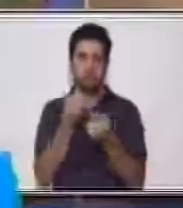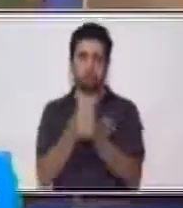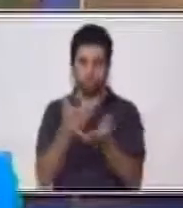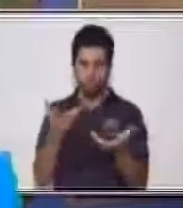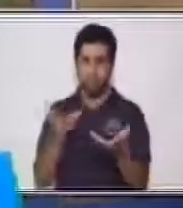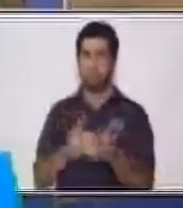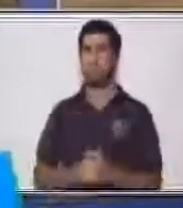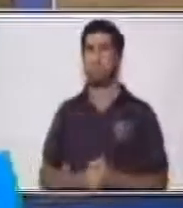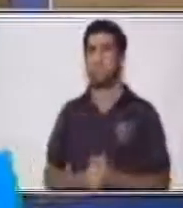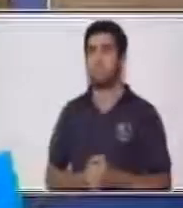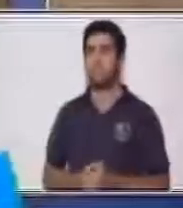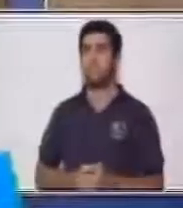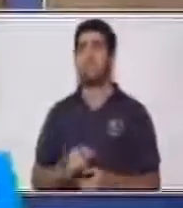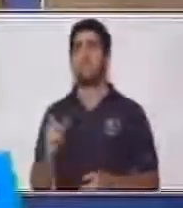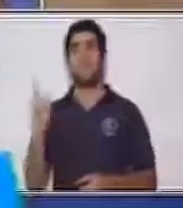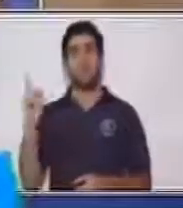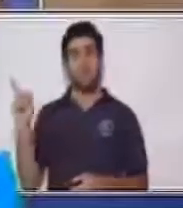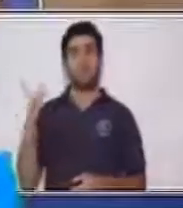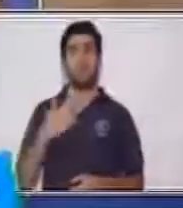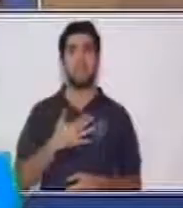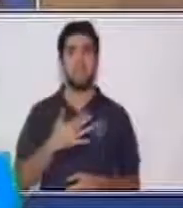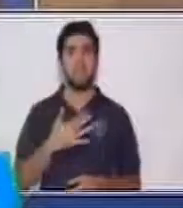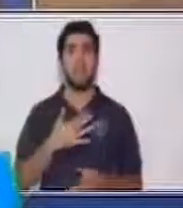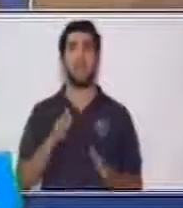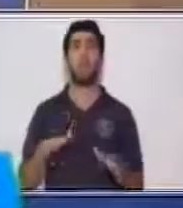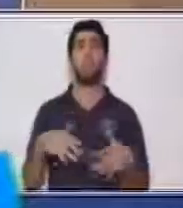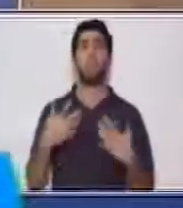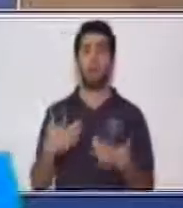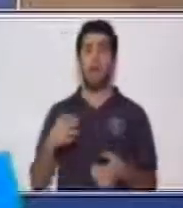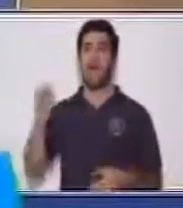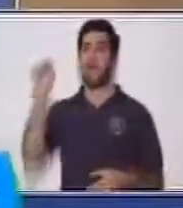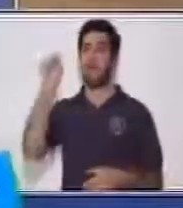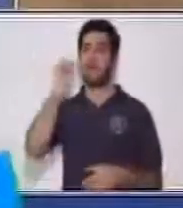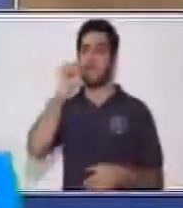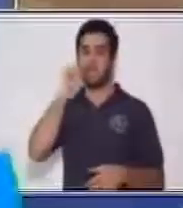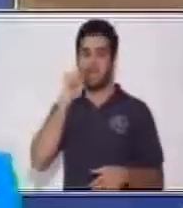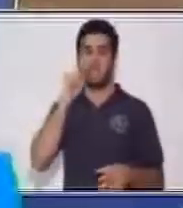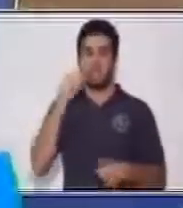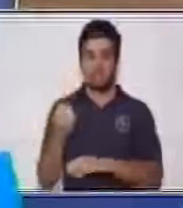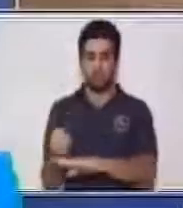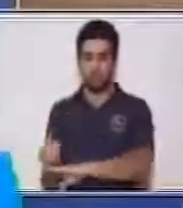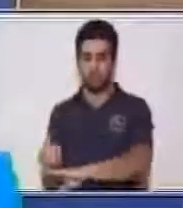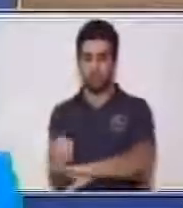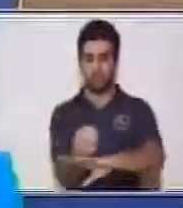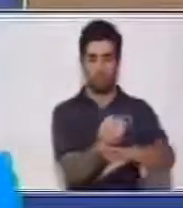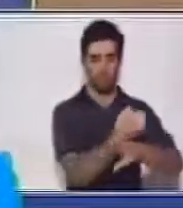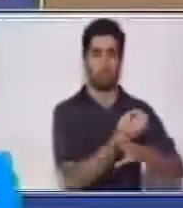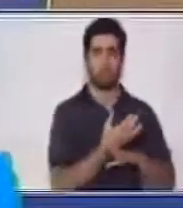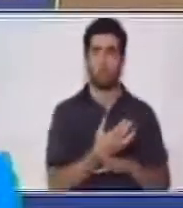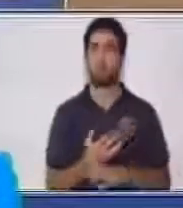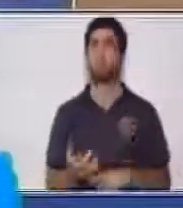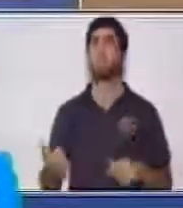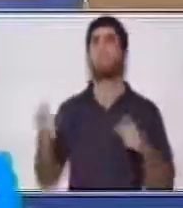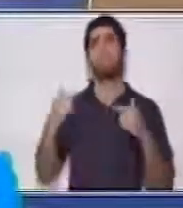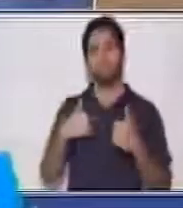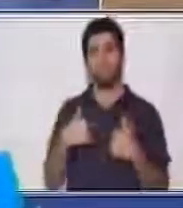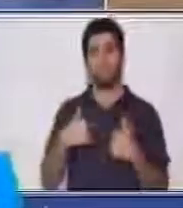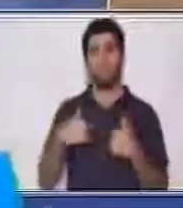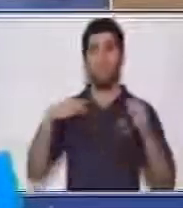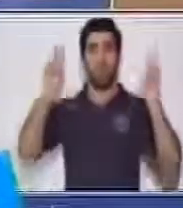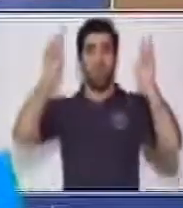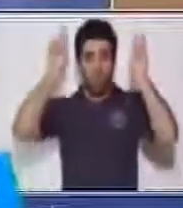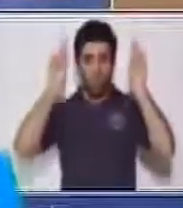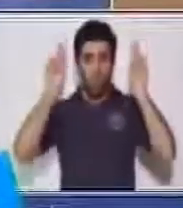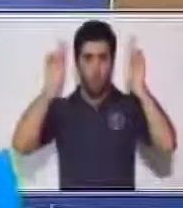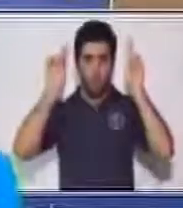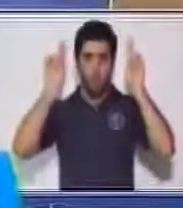llama El huerto de zanahorias de Connie. Connie era una conejita que vivía